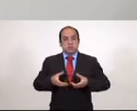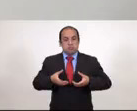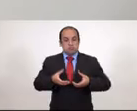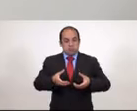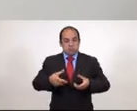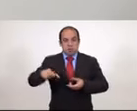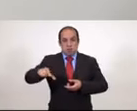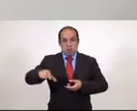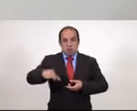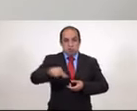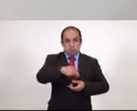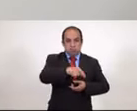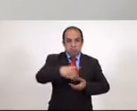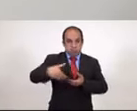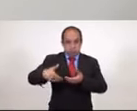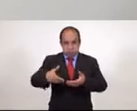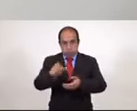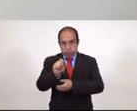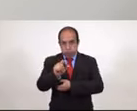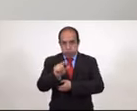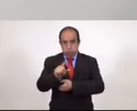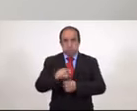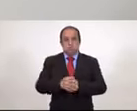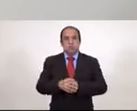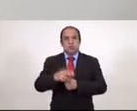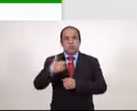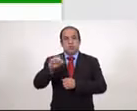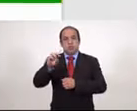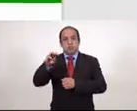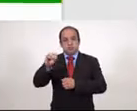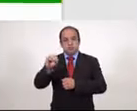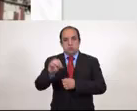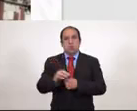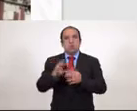Erasmo Castellanos V, como se indica en esta primera lámina.